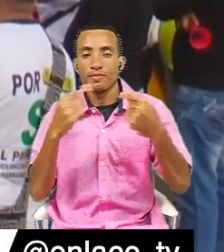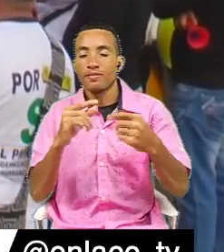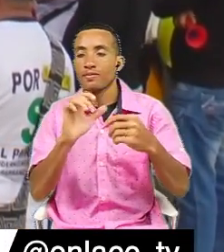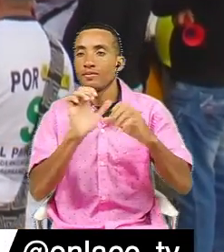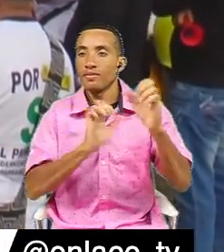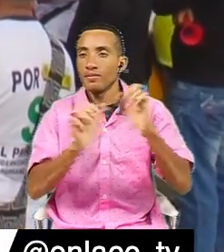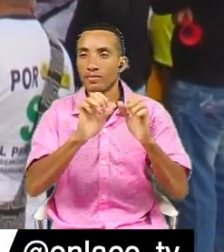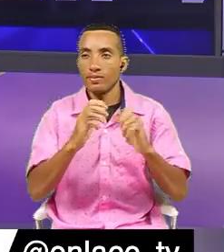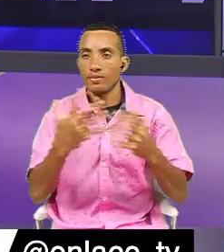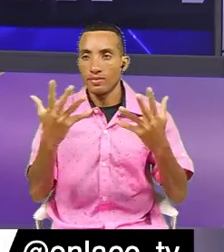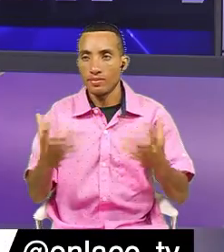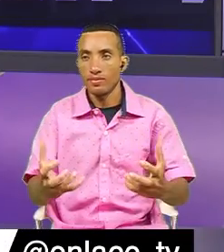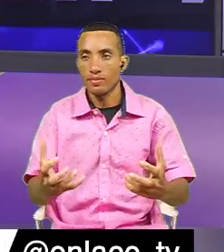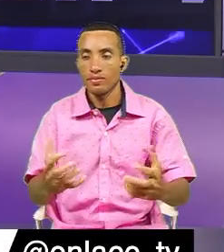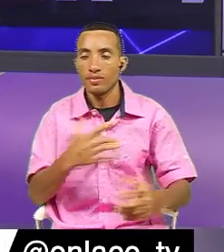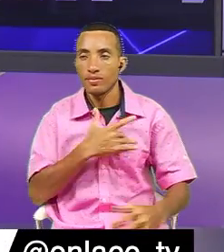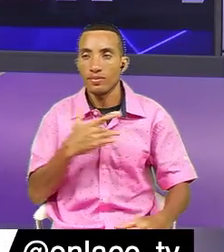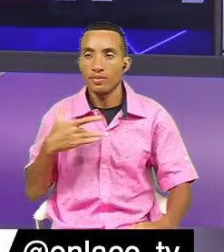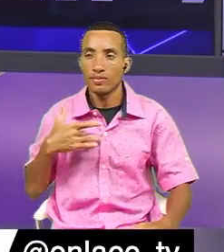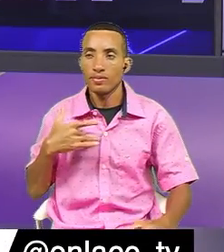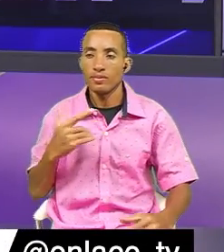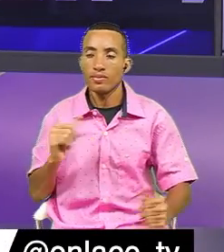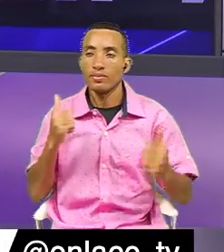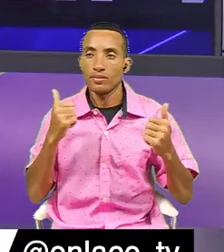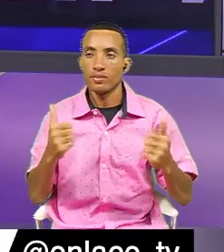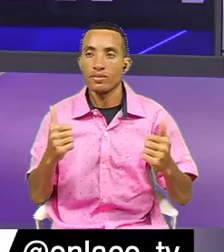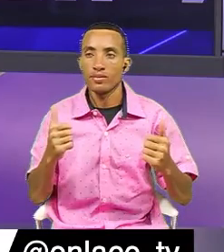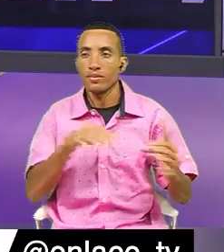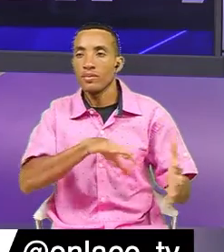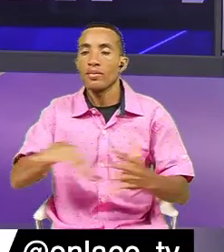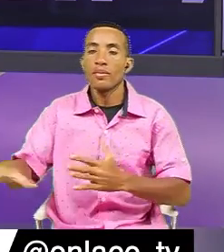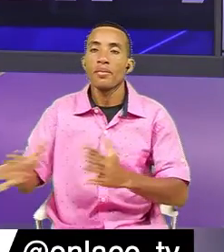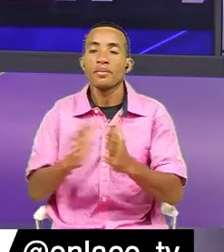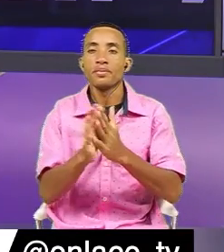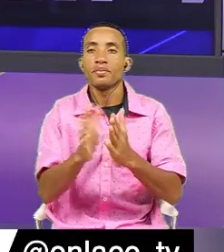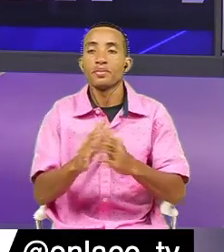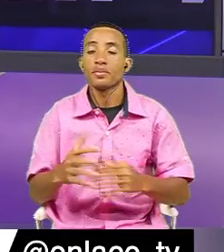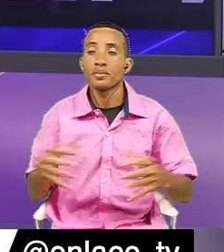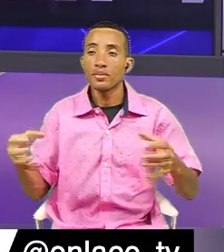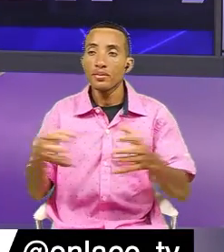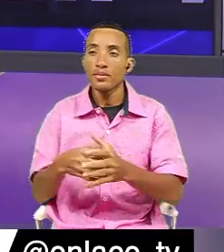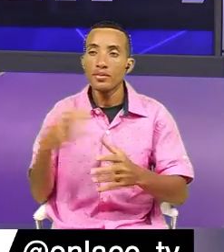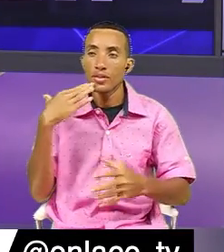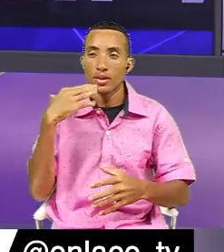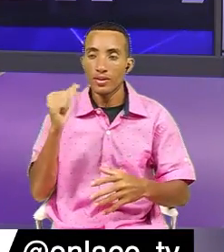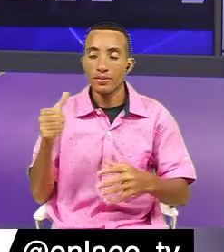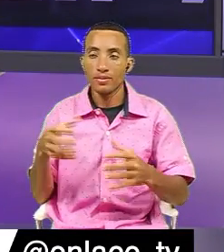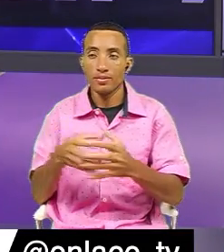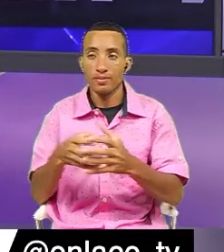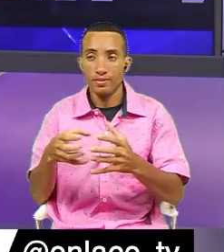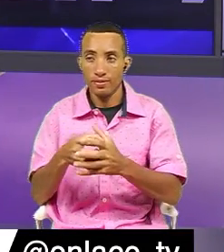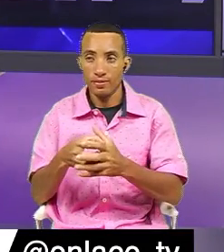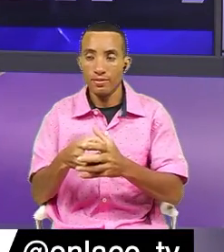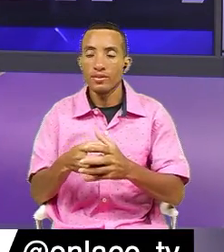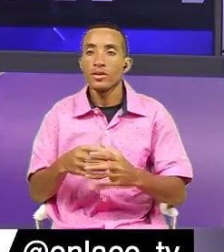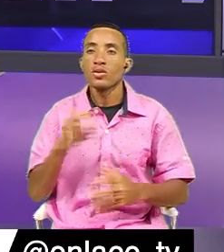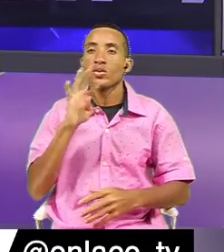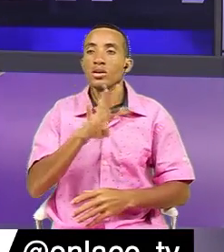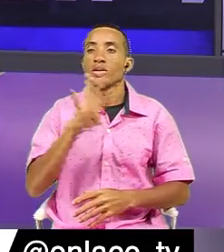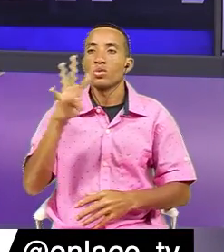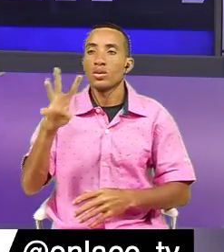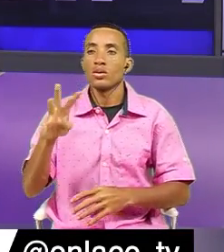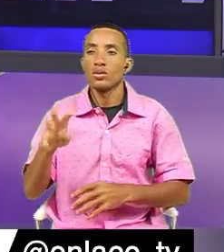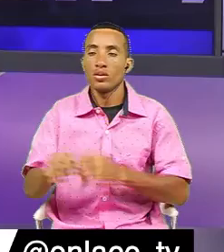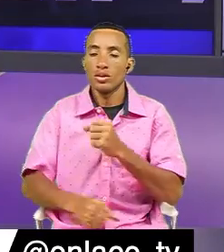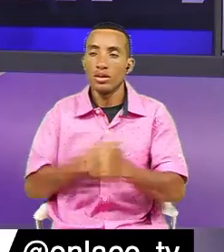de Ecopetrol. Y la Organización Femenina Popular celebra sus 44 años de existencia con